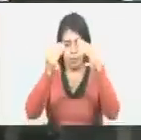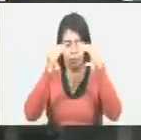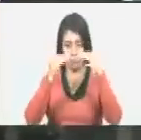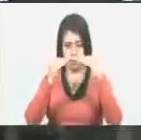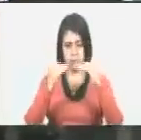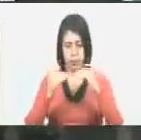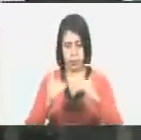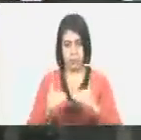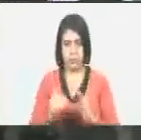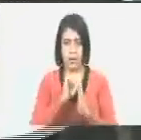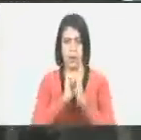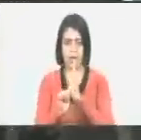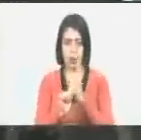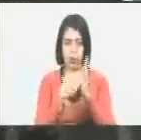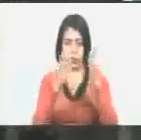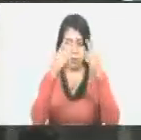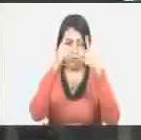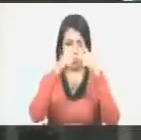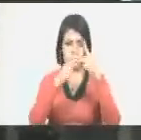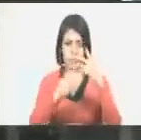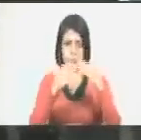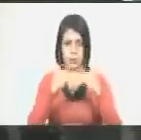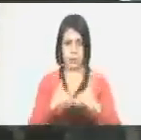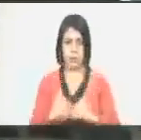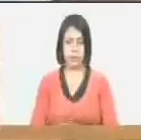partir de este artículo.